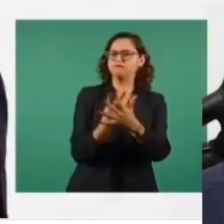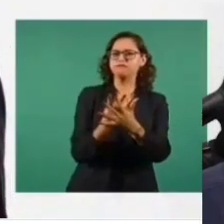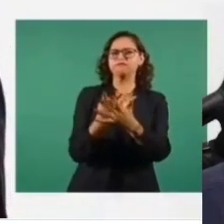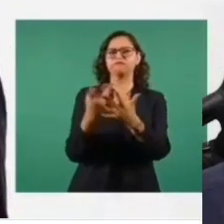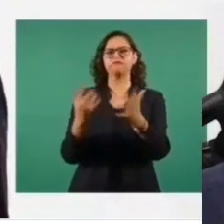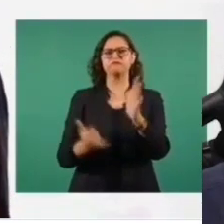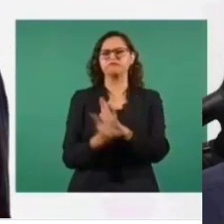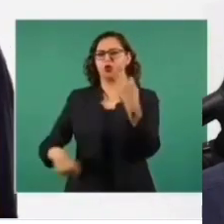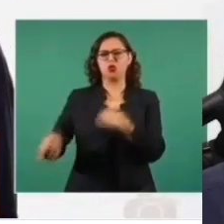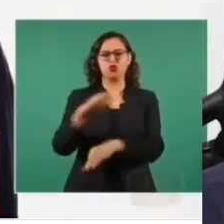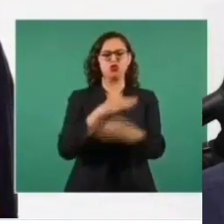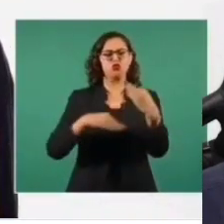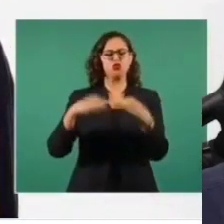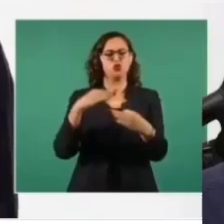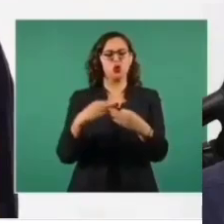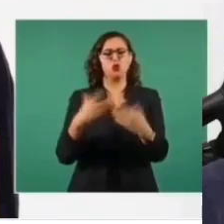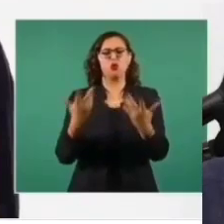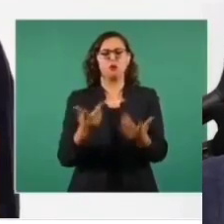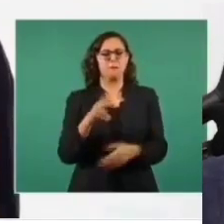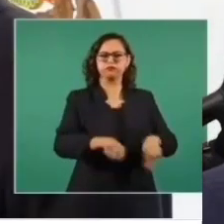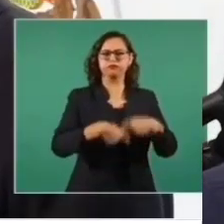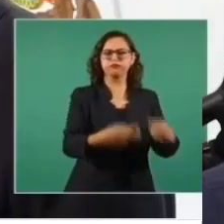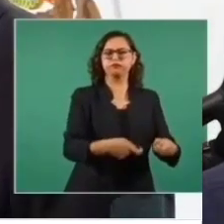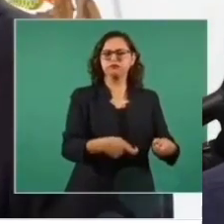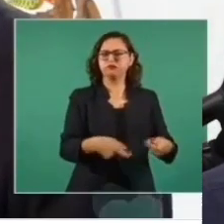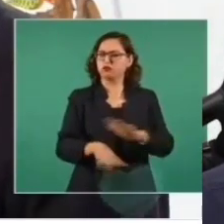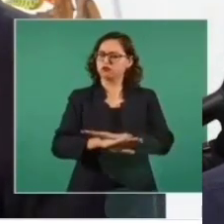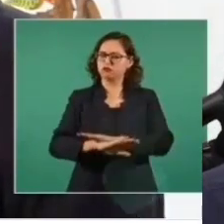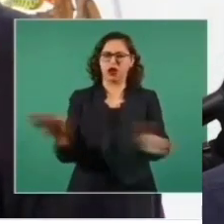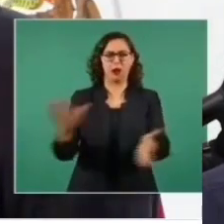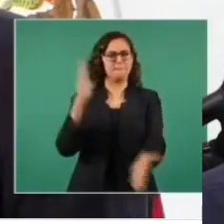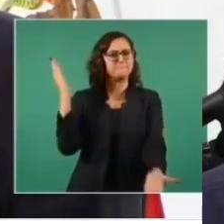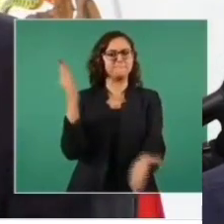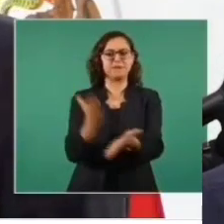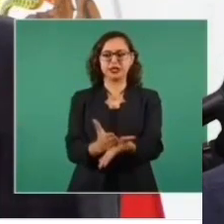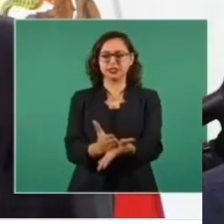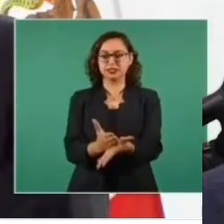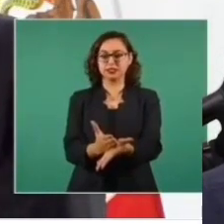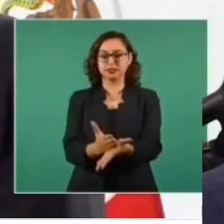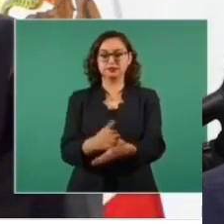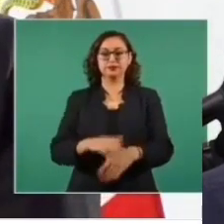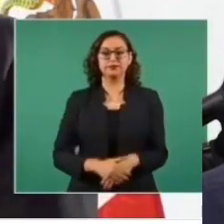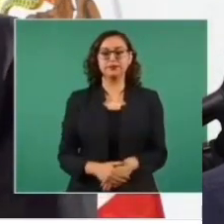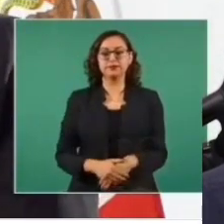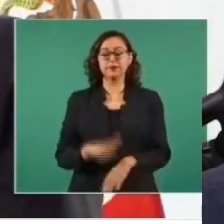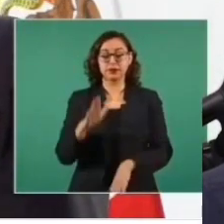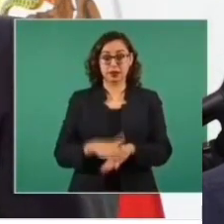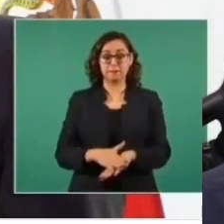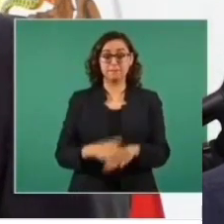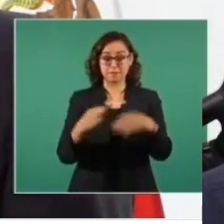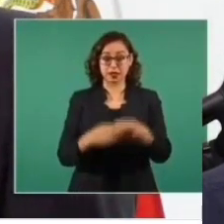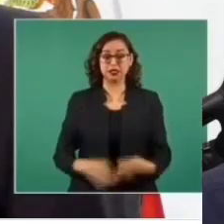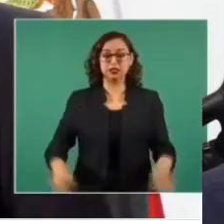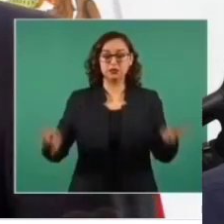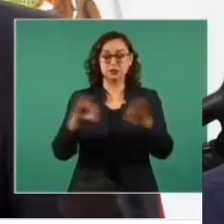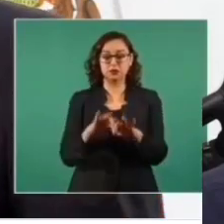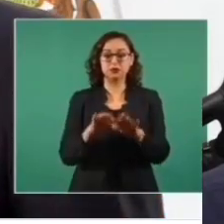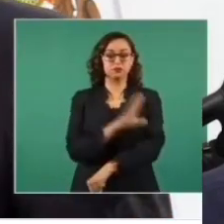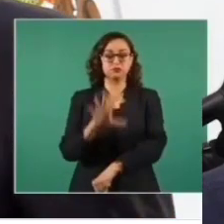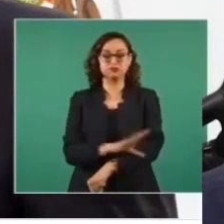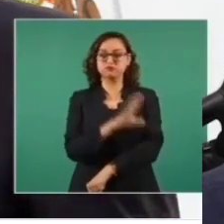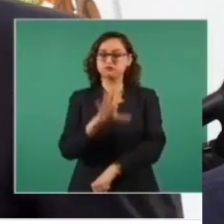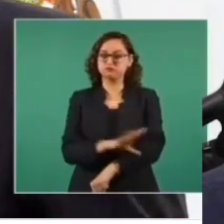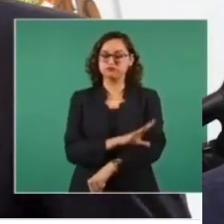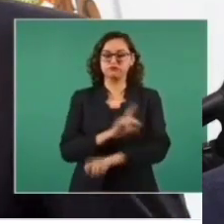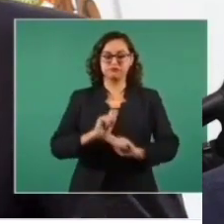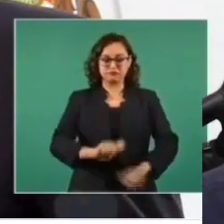y obras públicas. Pero lo más importante, hemos detenido las privatizaciones en el sector energético,